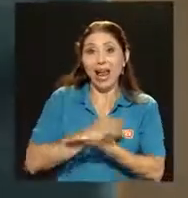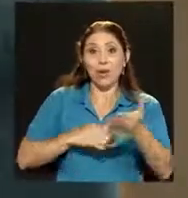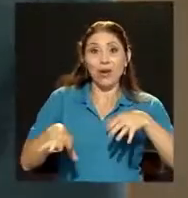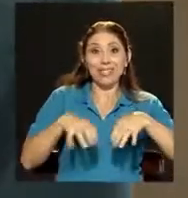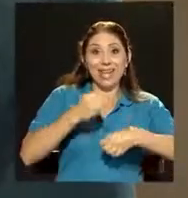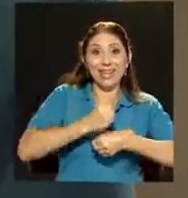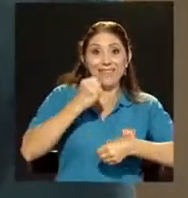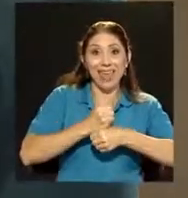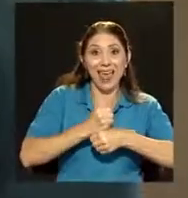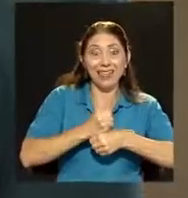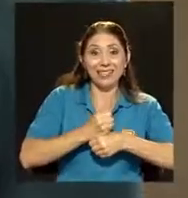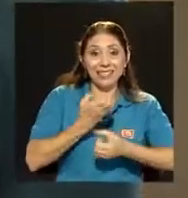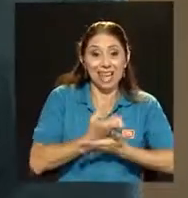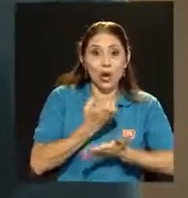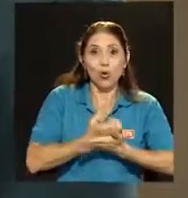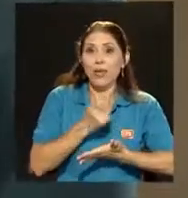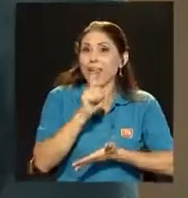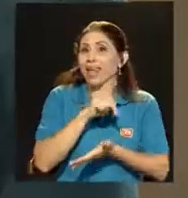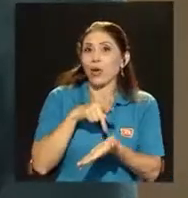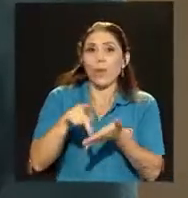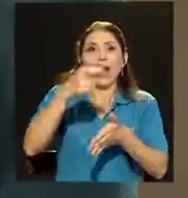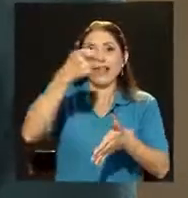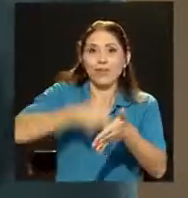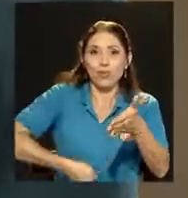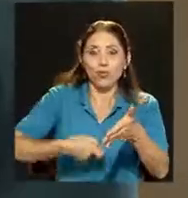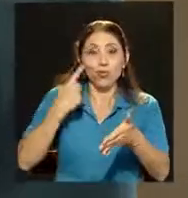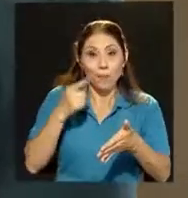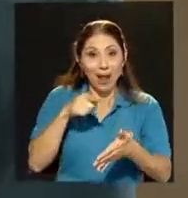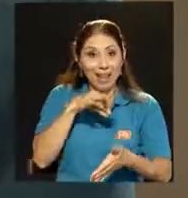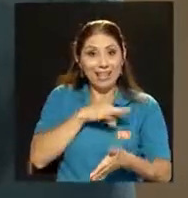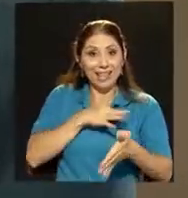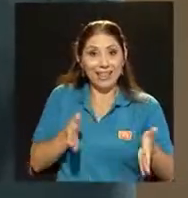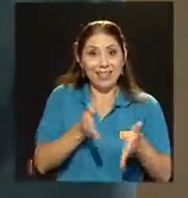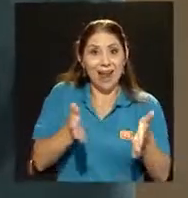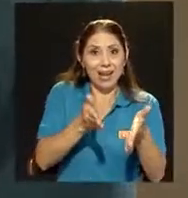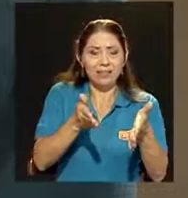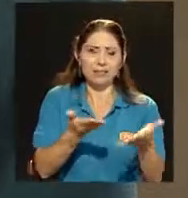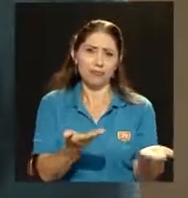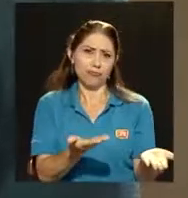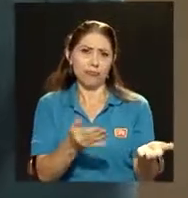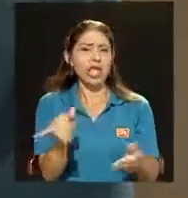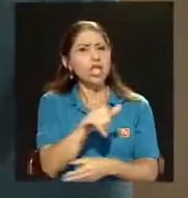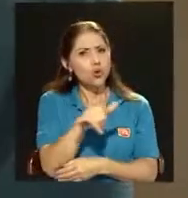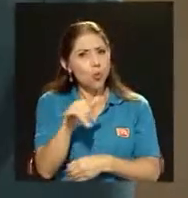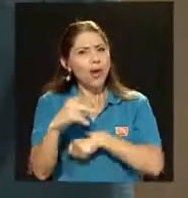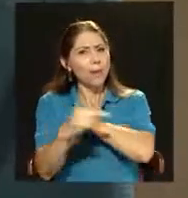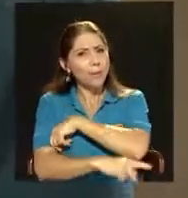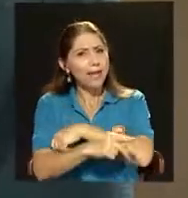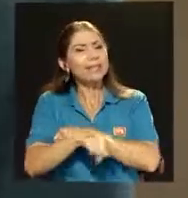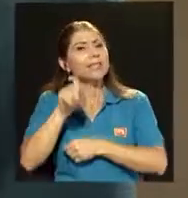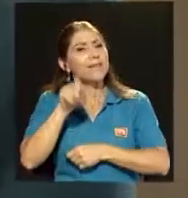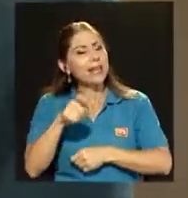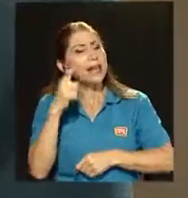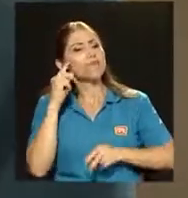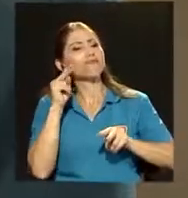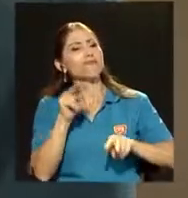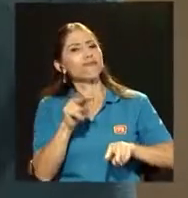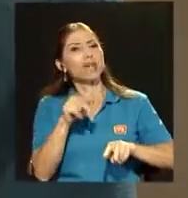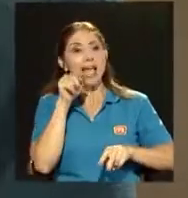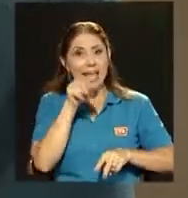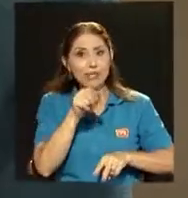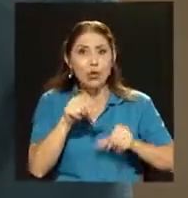para incentivarlas, igual el país debería estudiar, analizar si esas transferencias deberían de